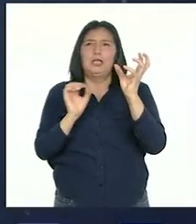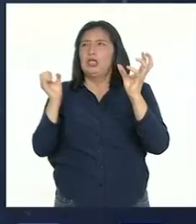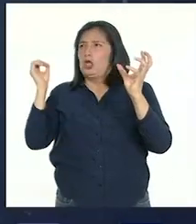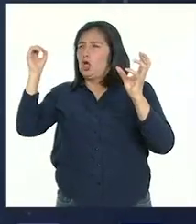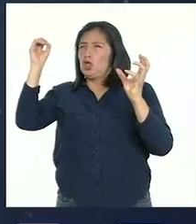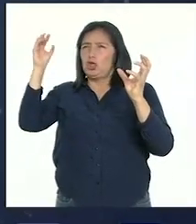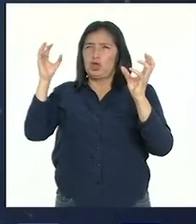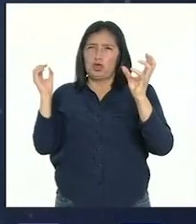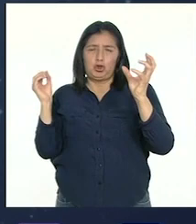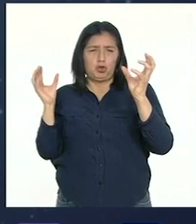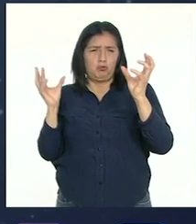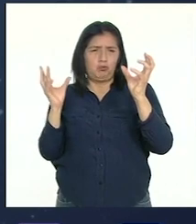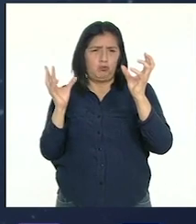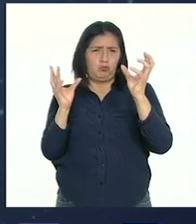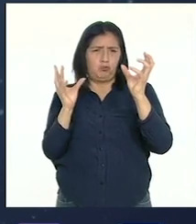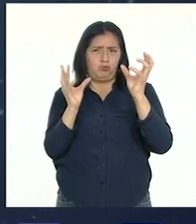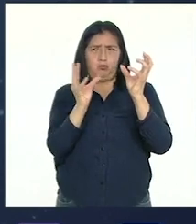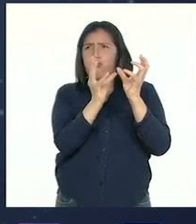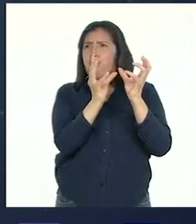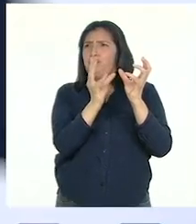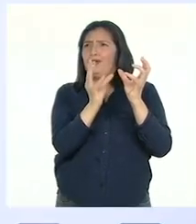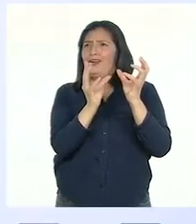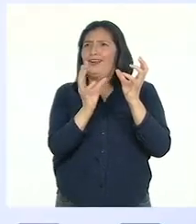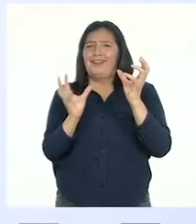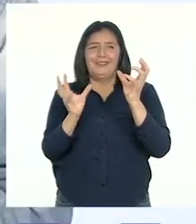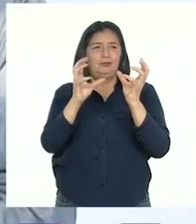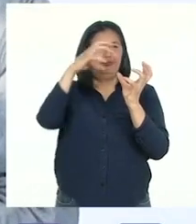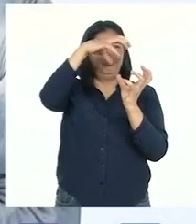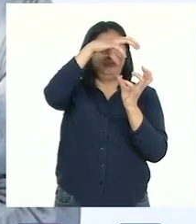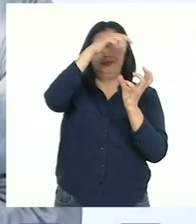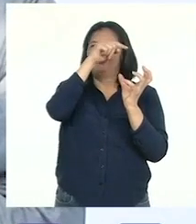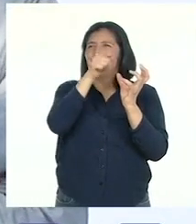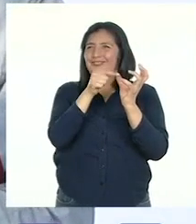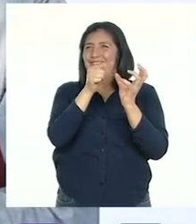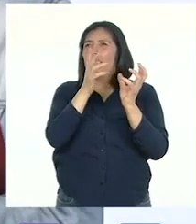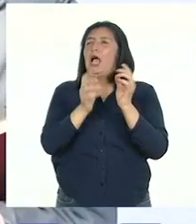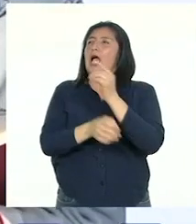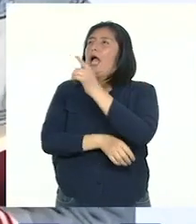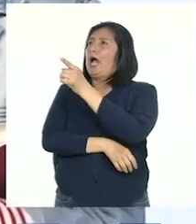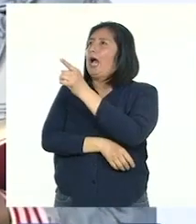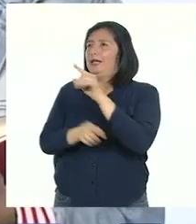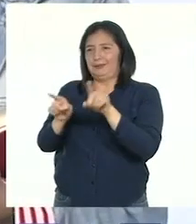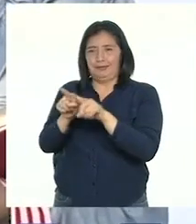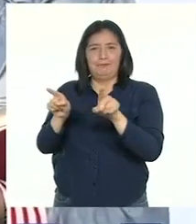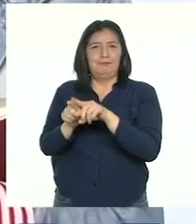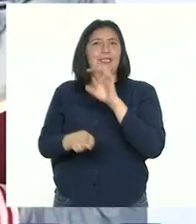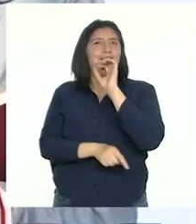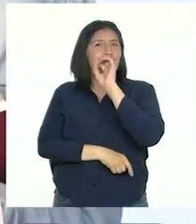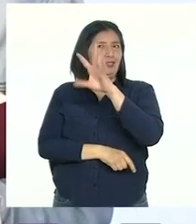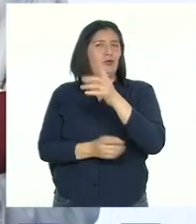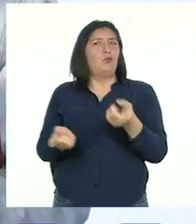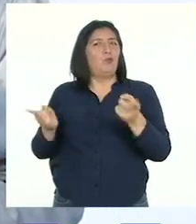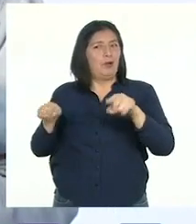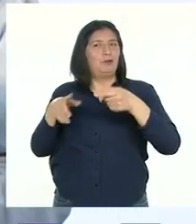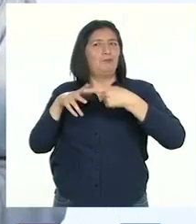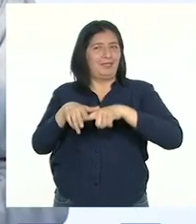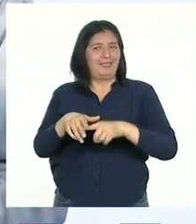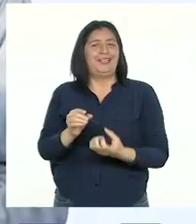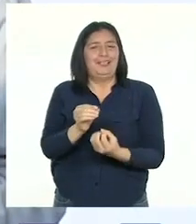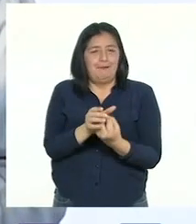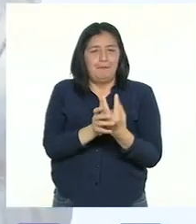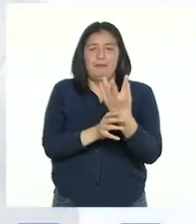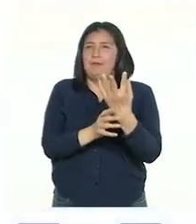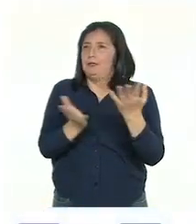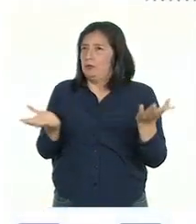caigan con diferente intensidad sobre los dos hemisferios de la Tierra. Y también mencionó cuándo empieza la primavera,